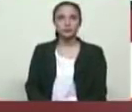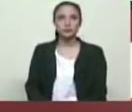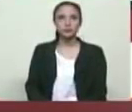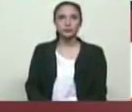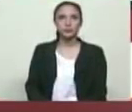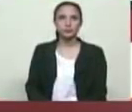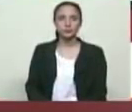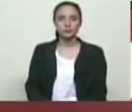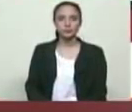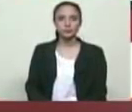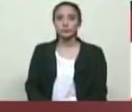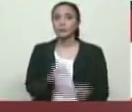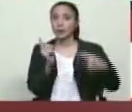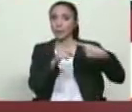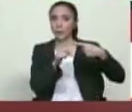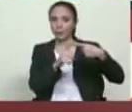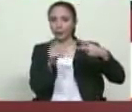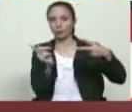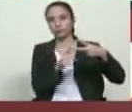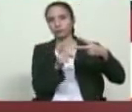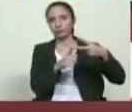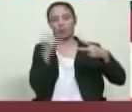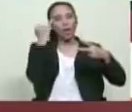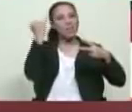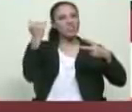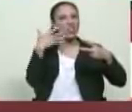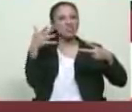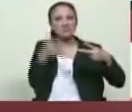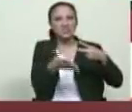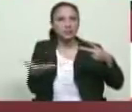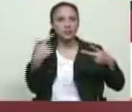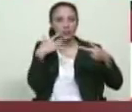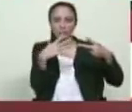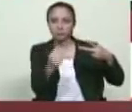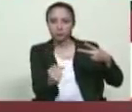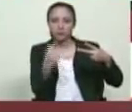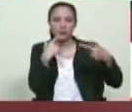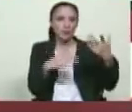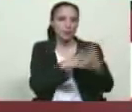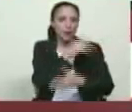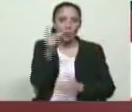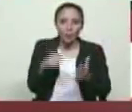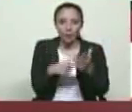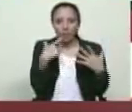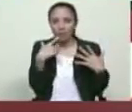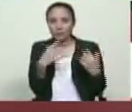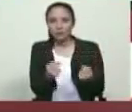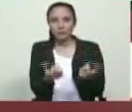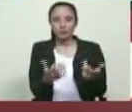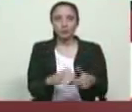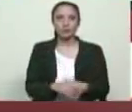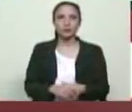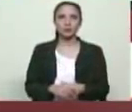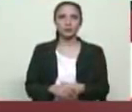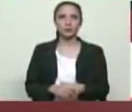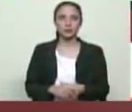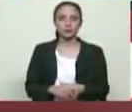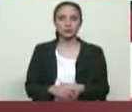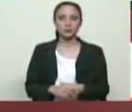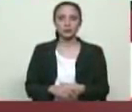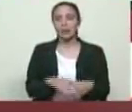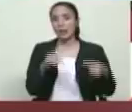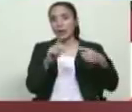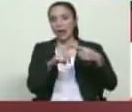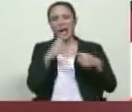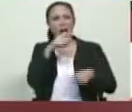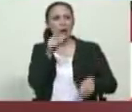Y en segundo lugar, una idea es una formulación para entenderla a todos. No es una idea como alguna gente